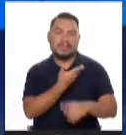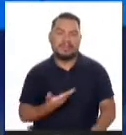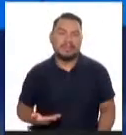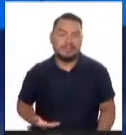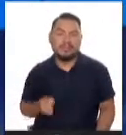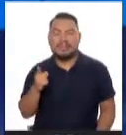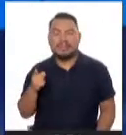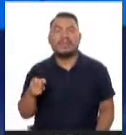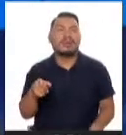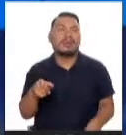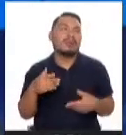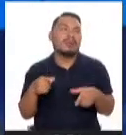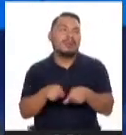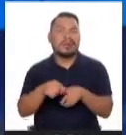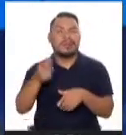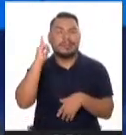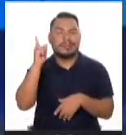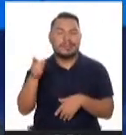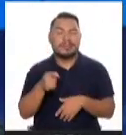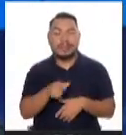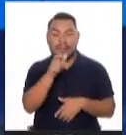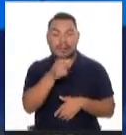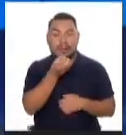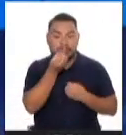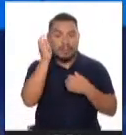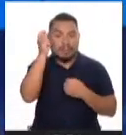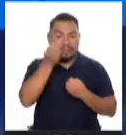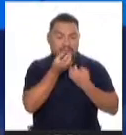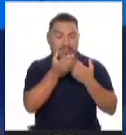el colaborador eficaz tiene que ser alguien de menor